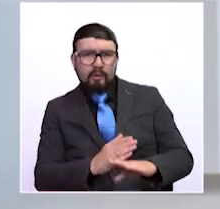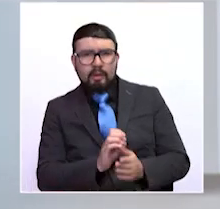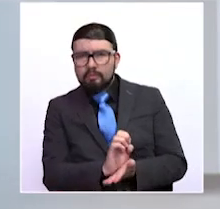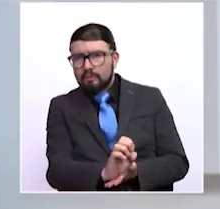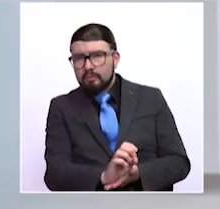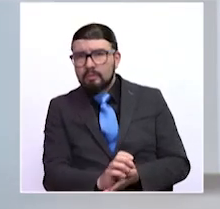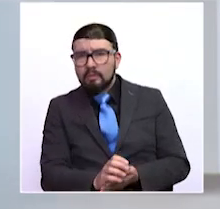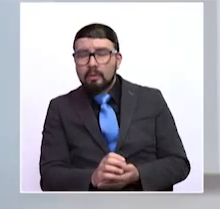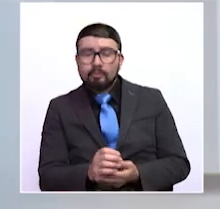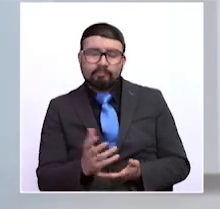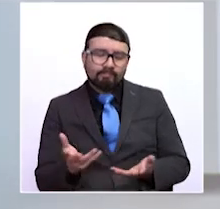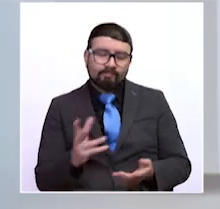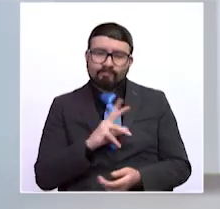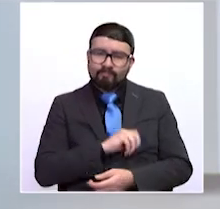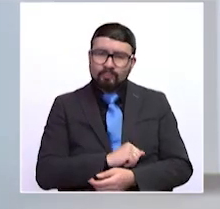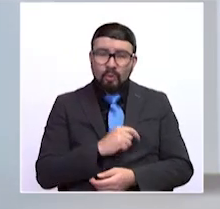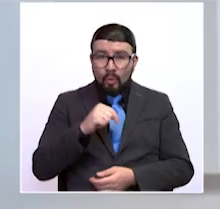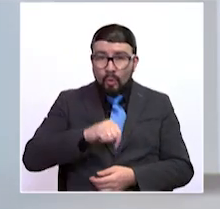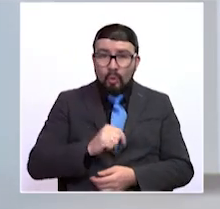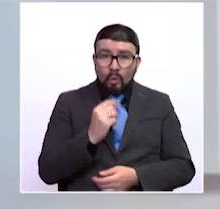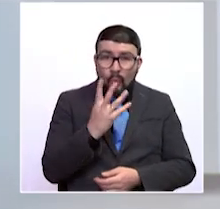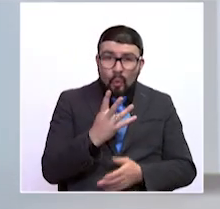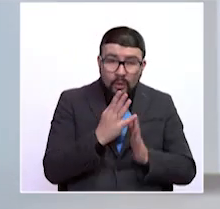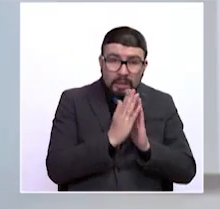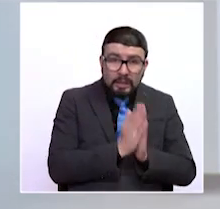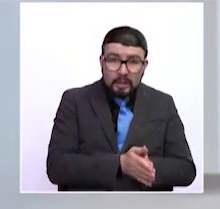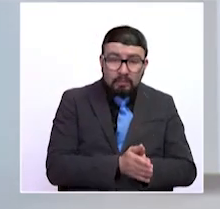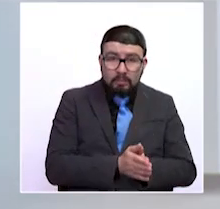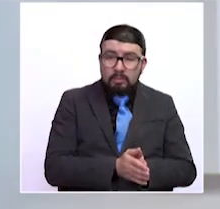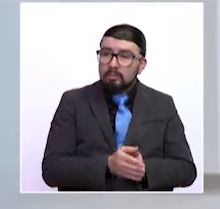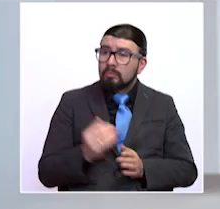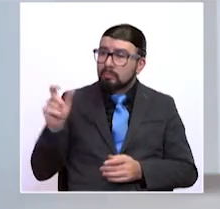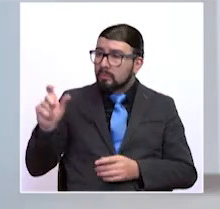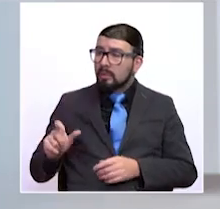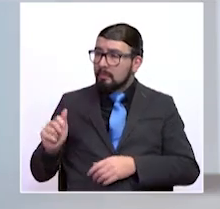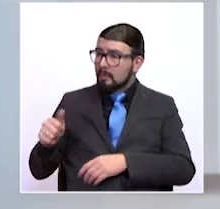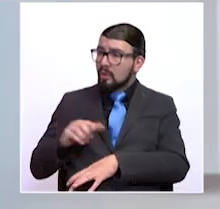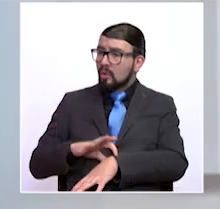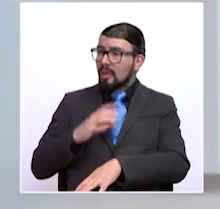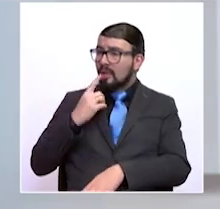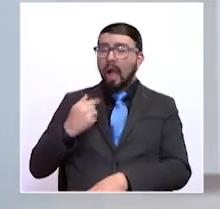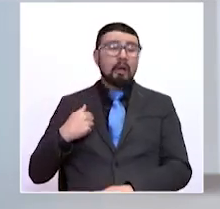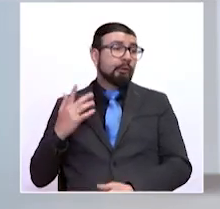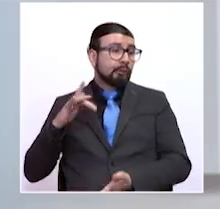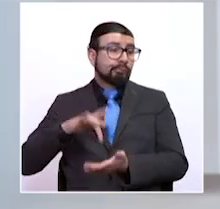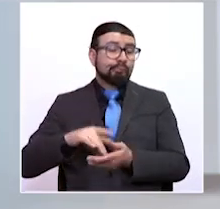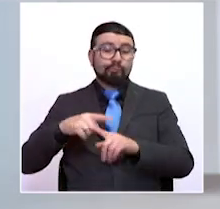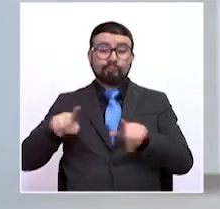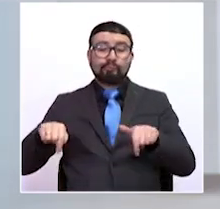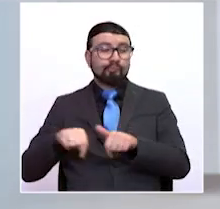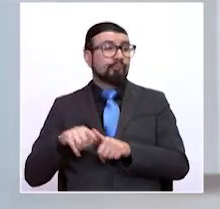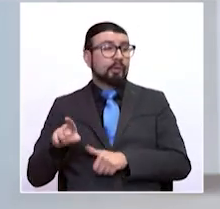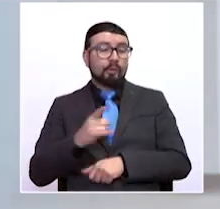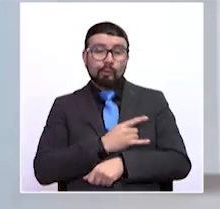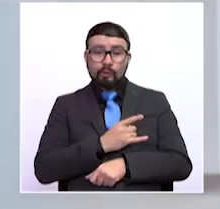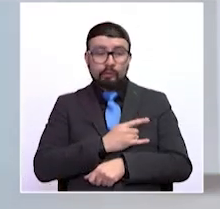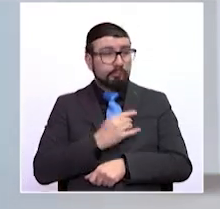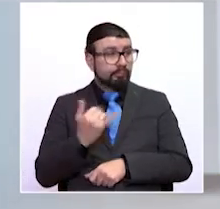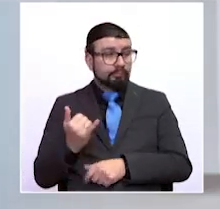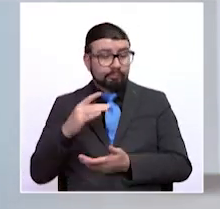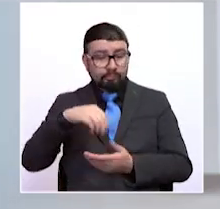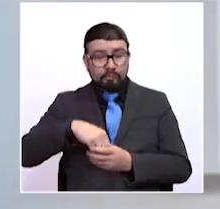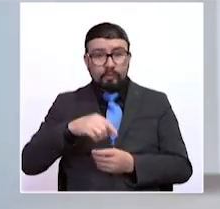hoy, 4 de diciembre, venga la doctora Colombia y me dice, vengo de la unidad de quemados del hospital infantil con mi grupo